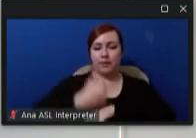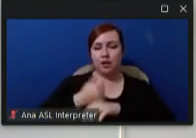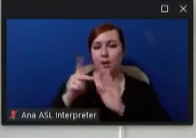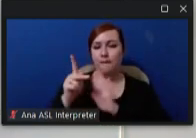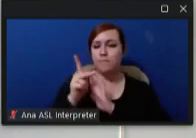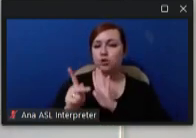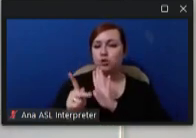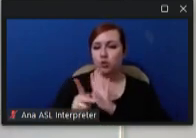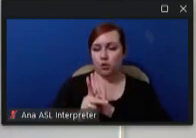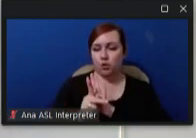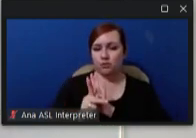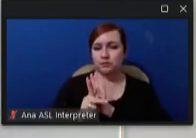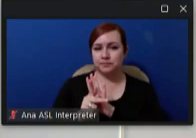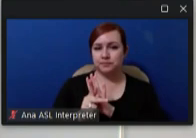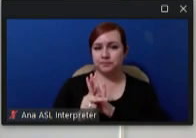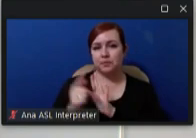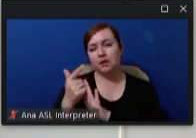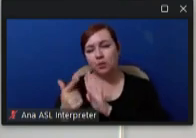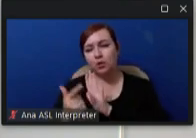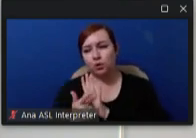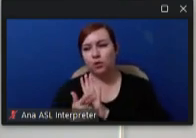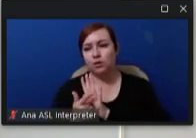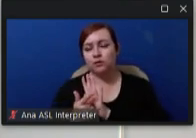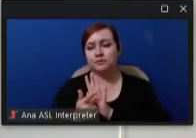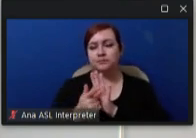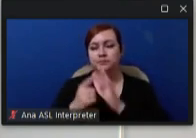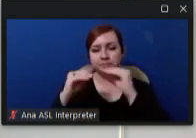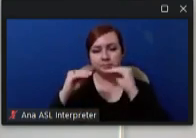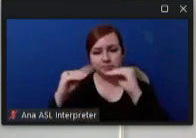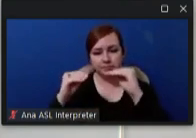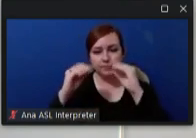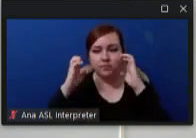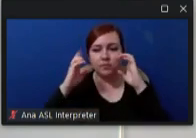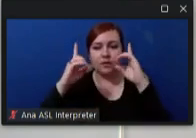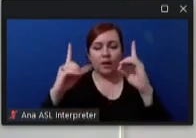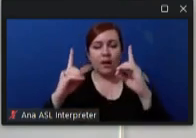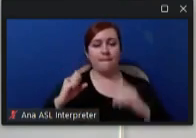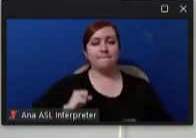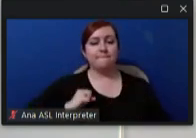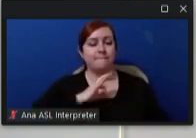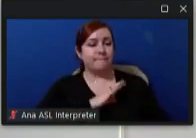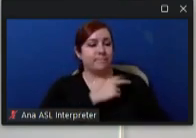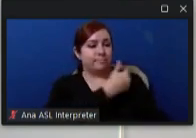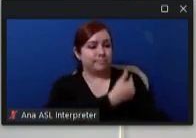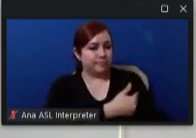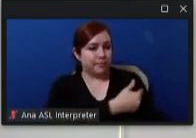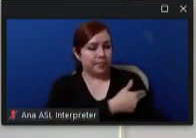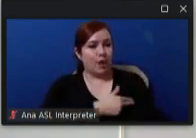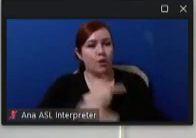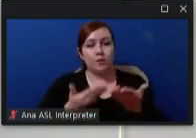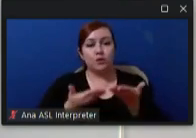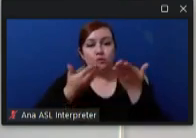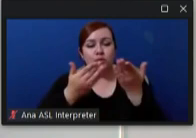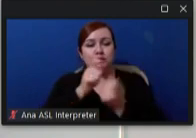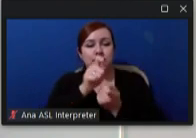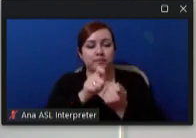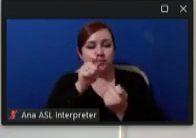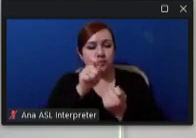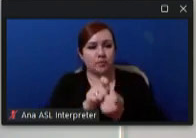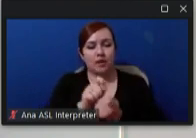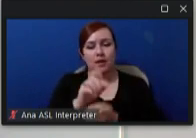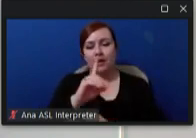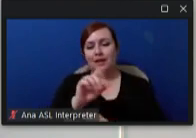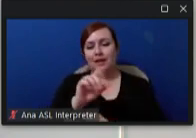la formación de personal de salud, de personal judicial, la asignación de presupuestos específicos, recopilación de datos relevantes